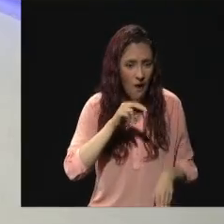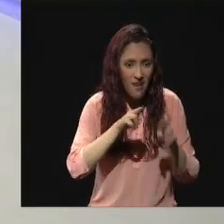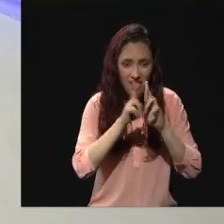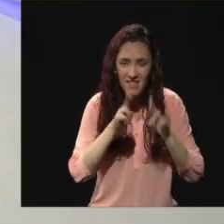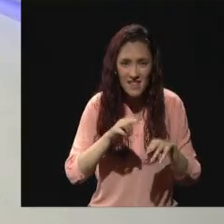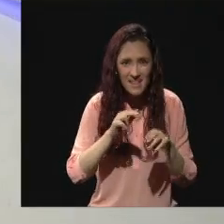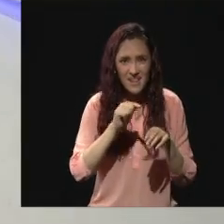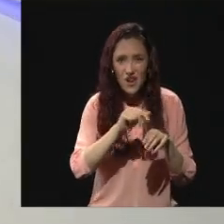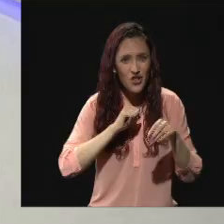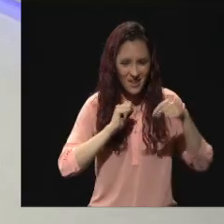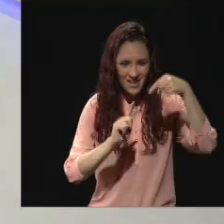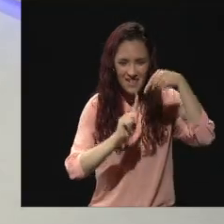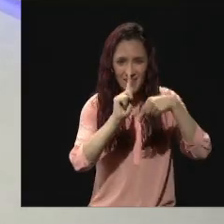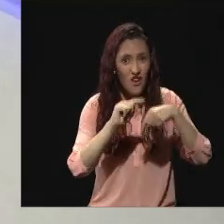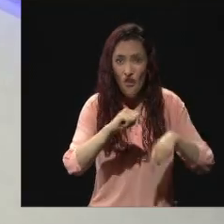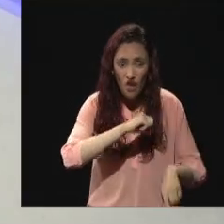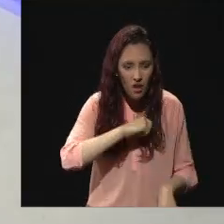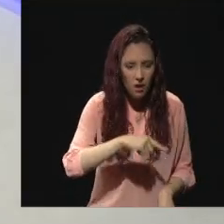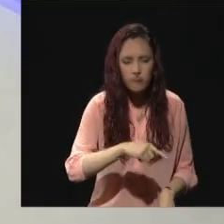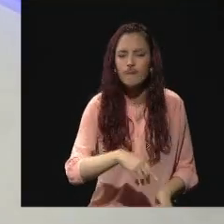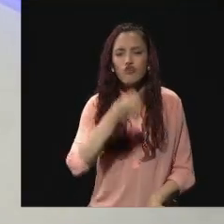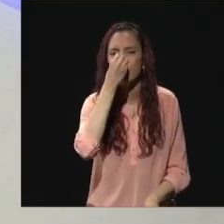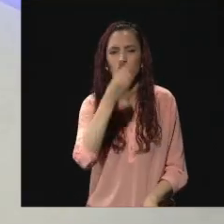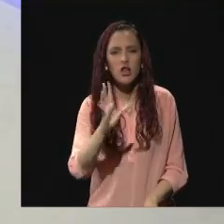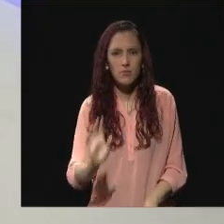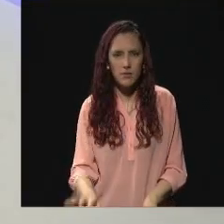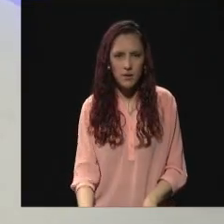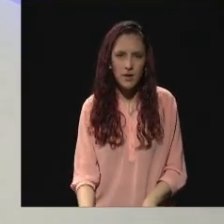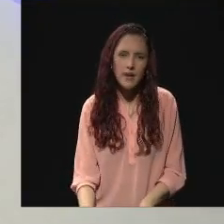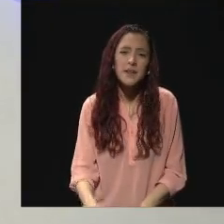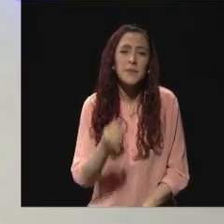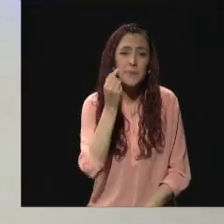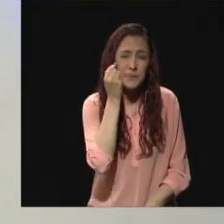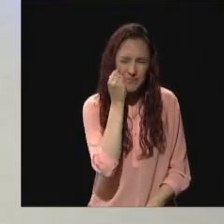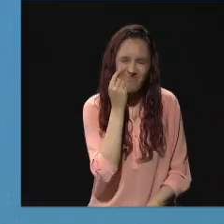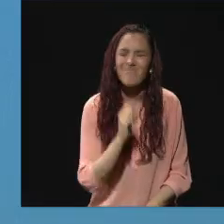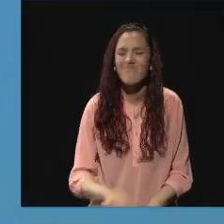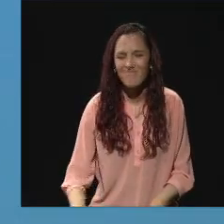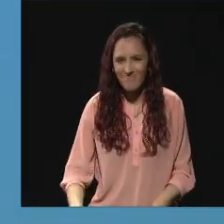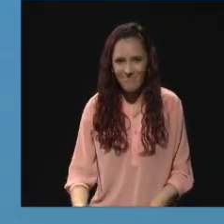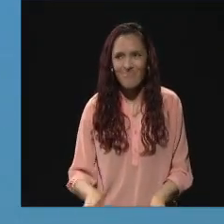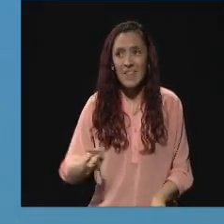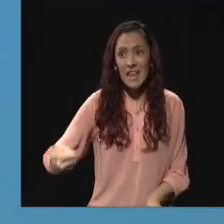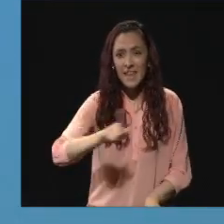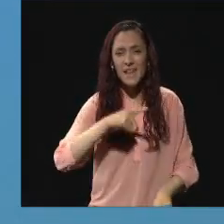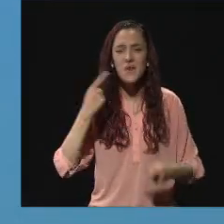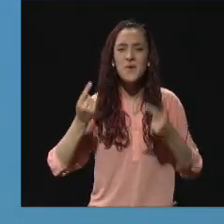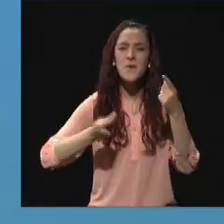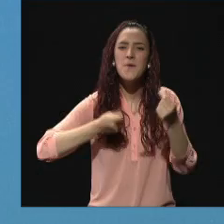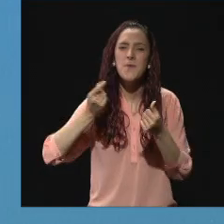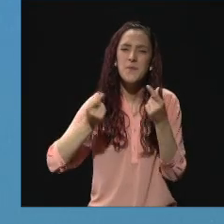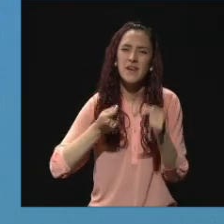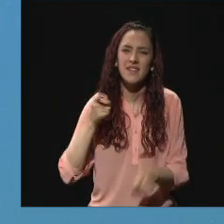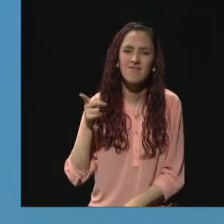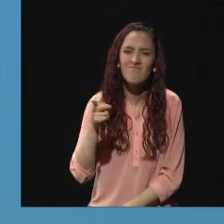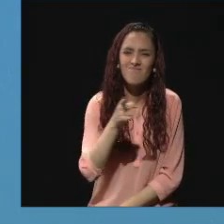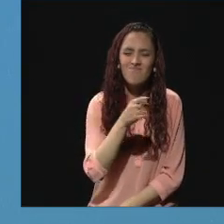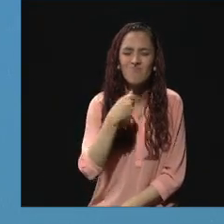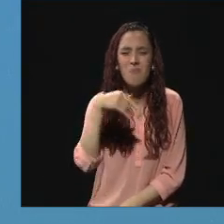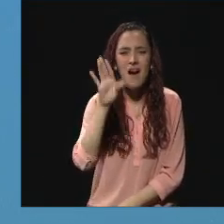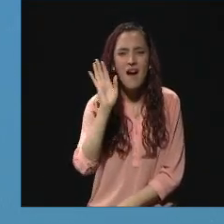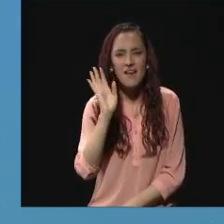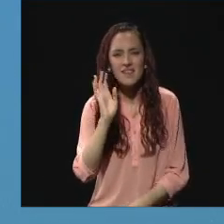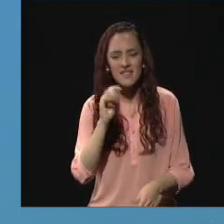pues digamos que estamos en una economía de mercado es un poco lo que veníamos hablando hace un rato de la responsabilidad